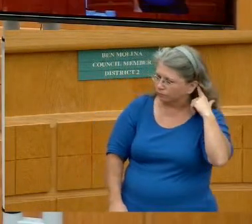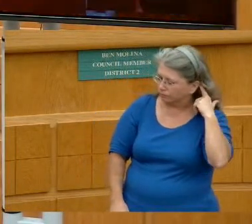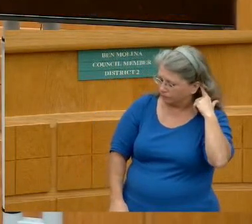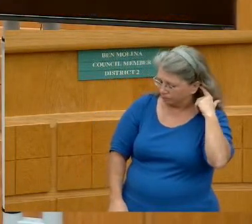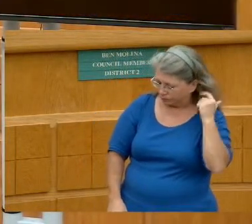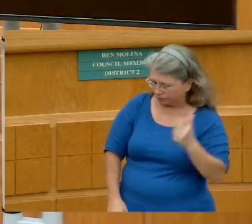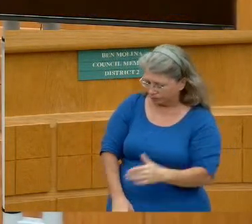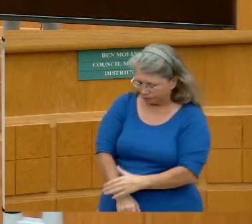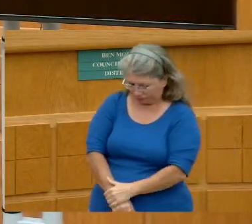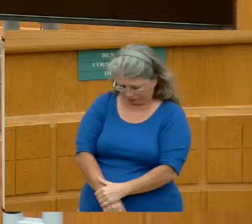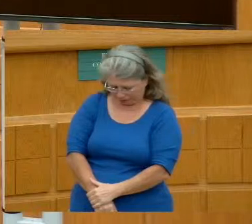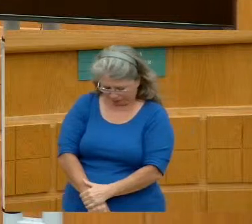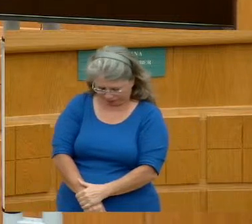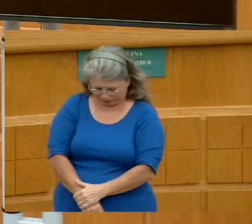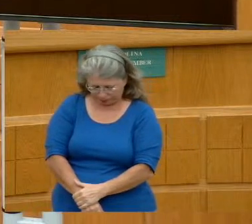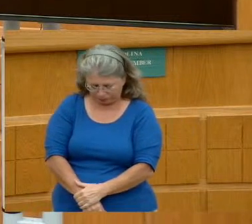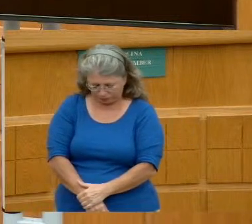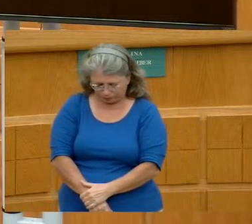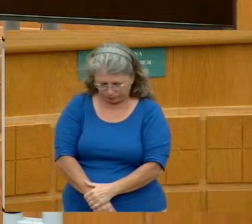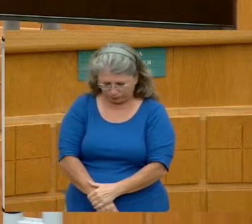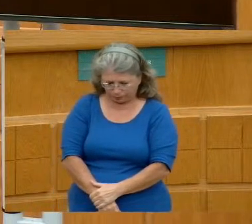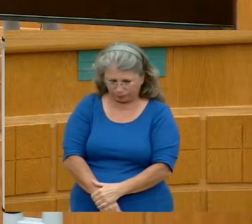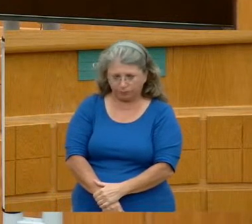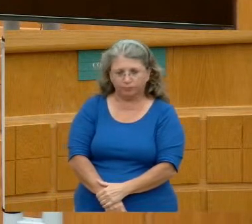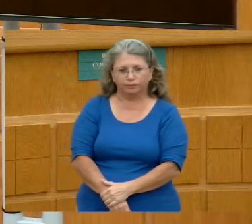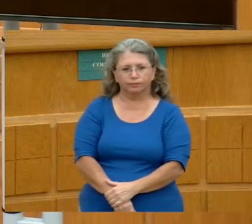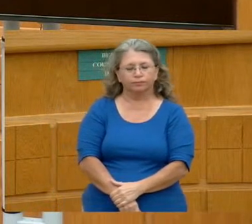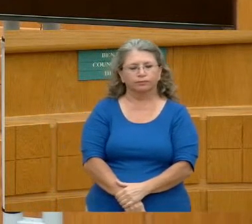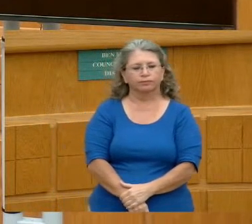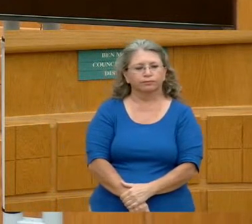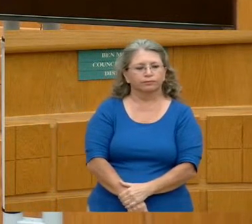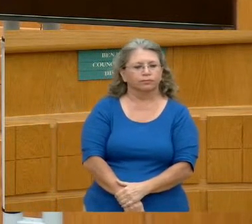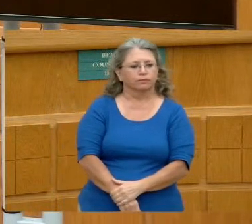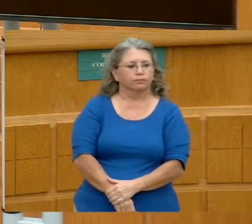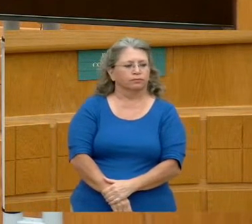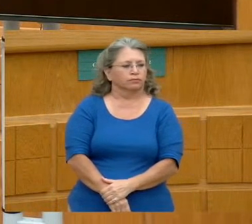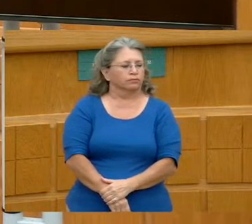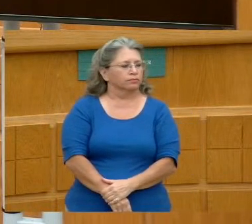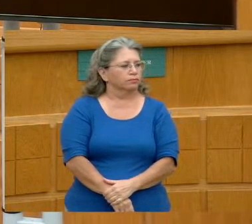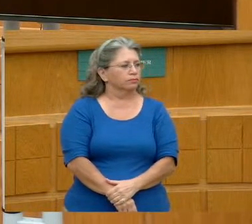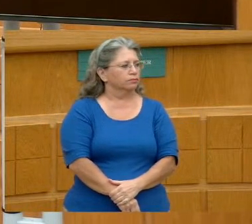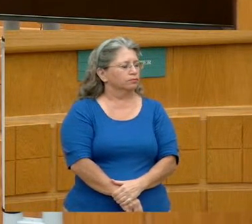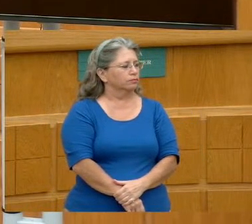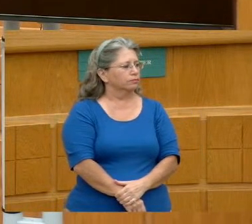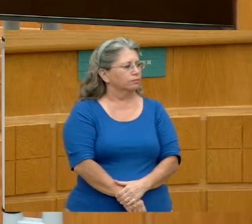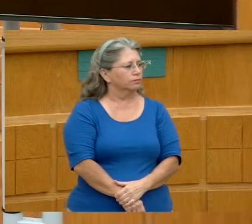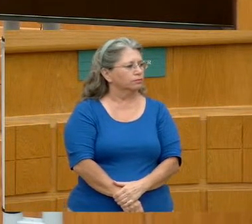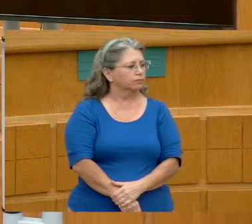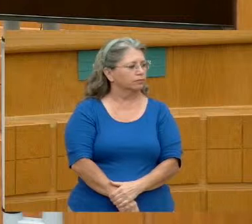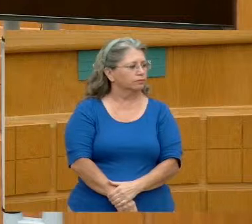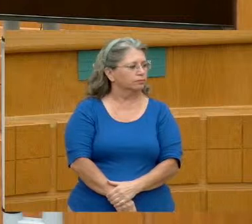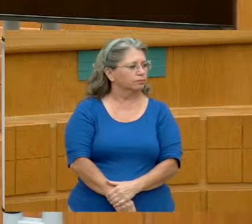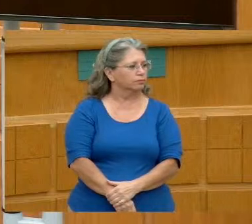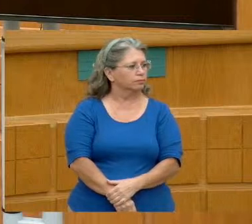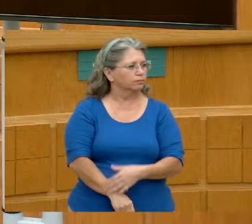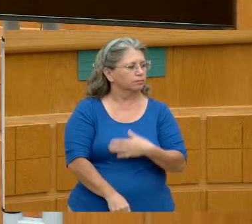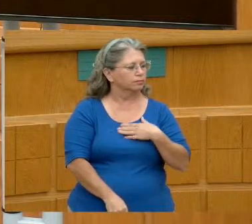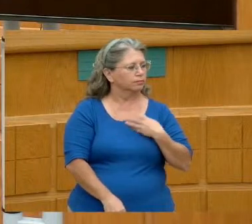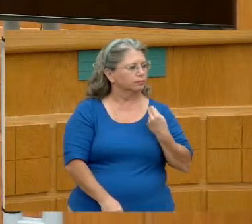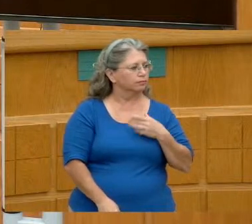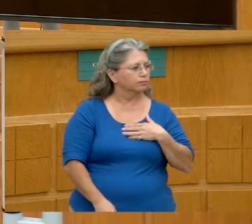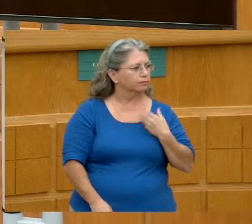playas del condado, desde Port Aransas hasta la playa nacional. La restricción entra en vigor desde hoy hasta el día martes. Para las personas con discapacidades